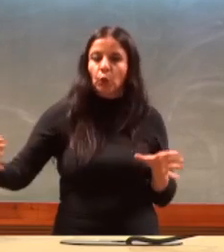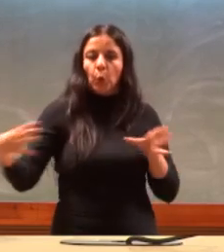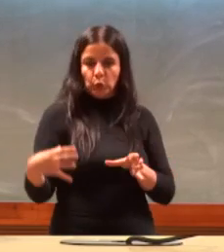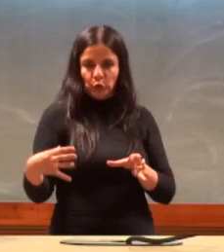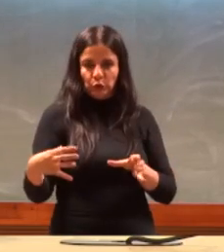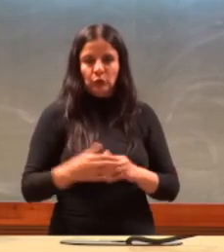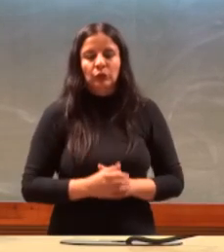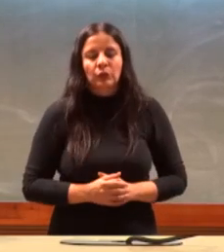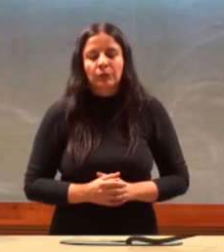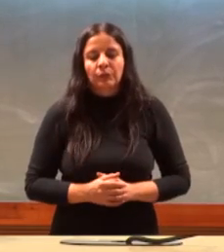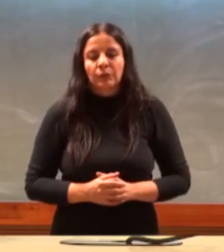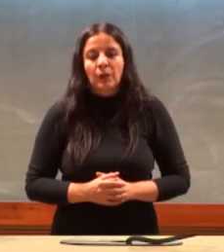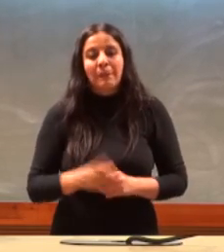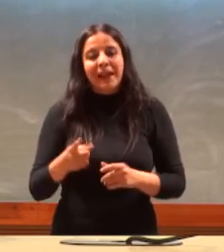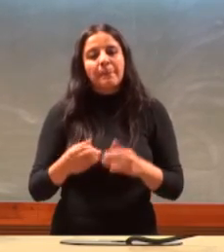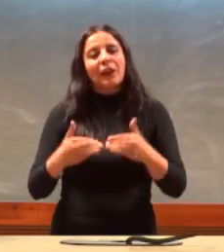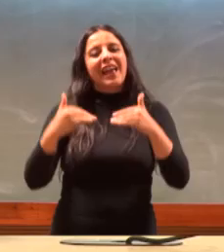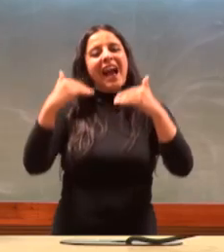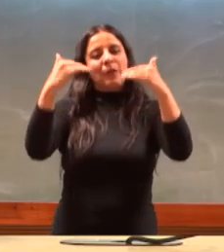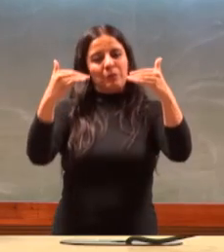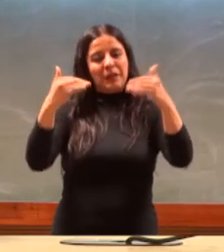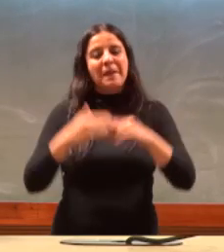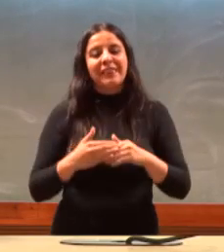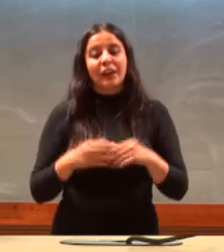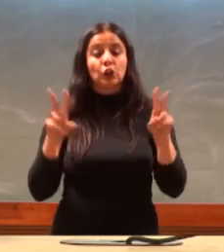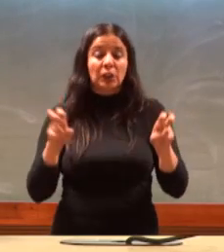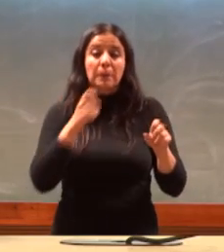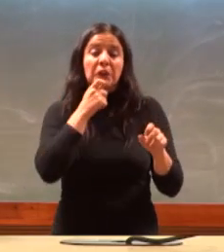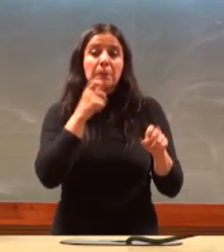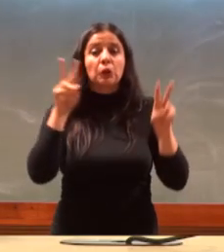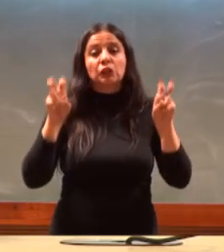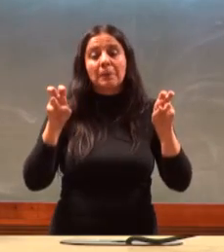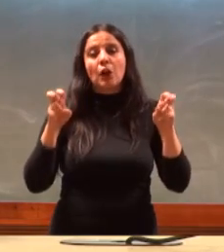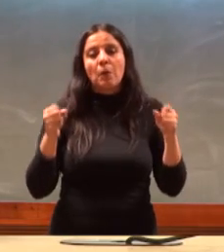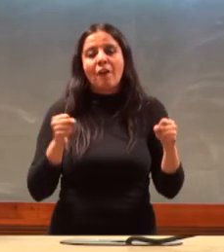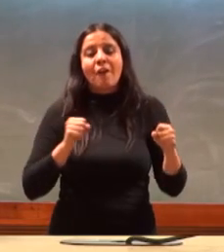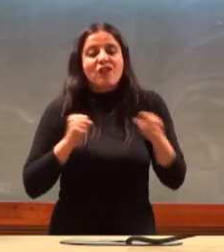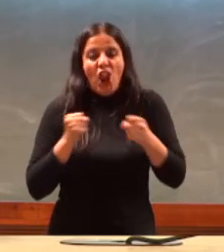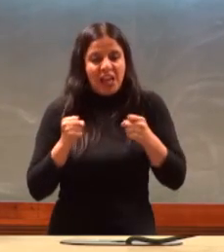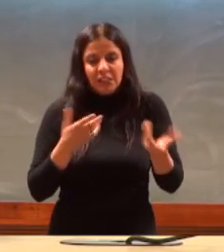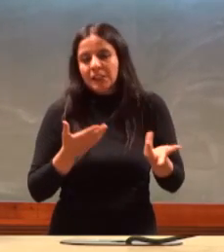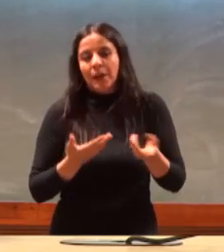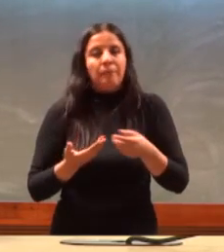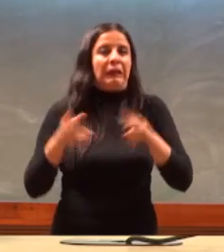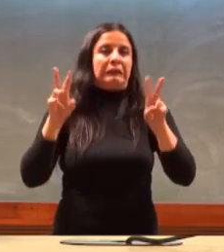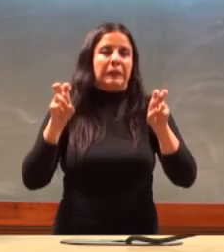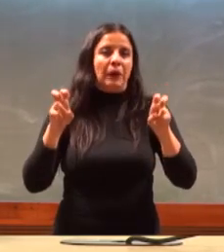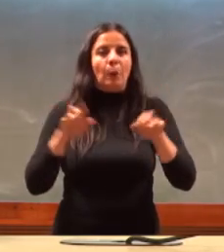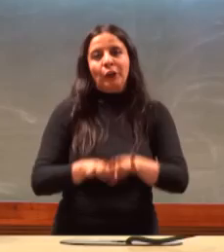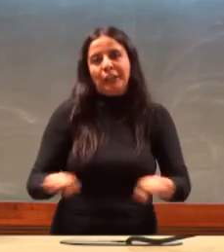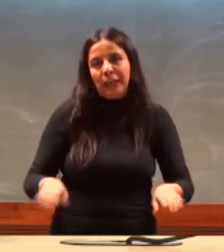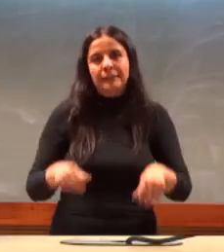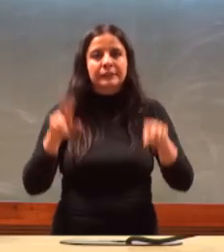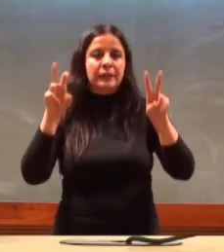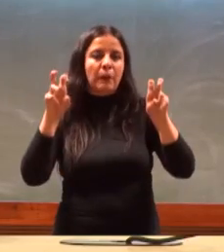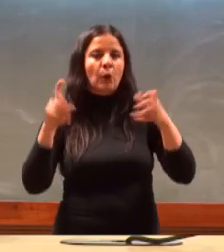y incrementar o diversificar un poco más los temas pueden ser temas como violencia niñez ciudadanía no importa Yo tampoco le voy a dar los temas porque justamente